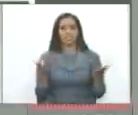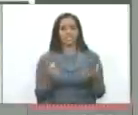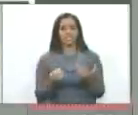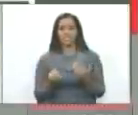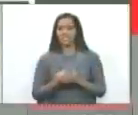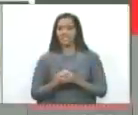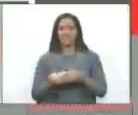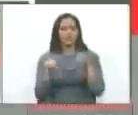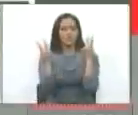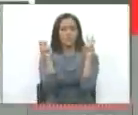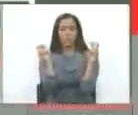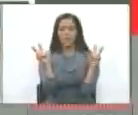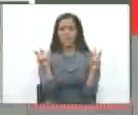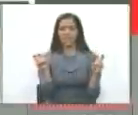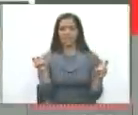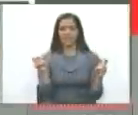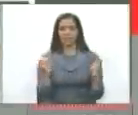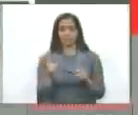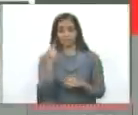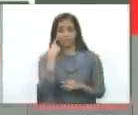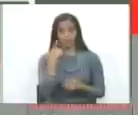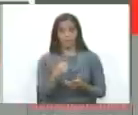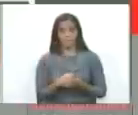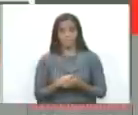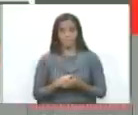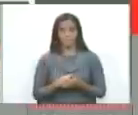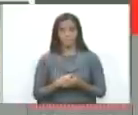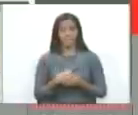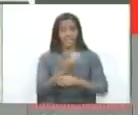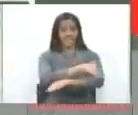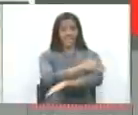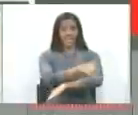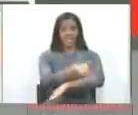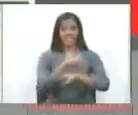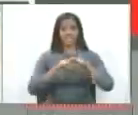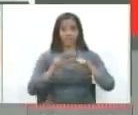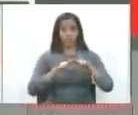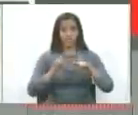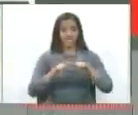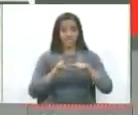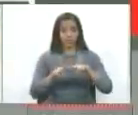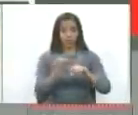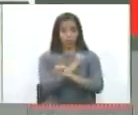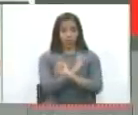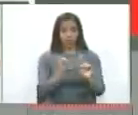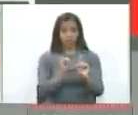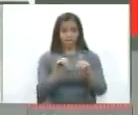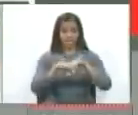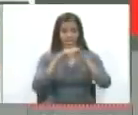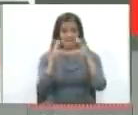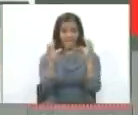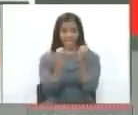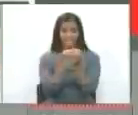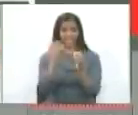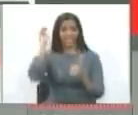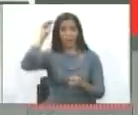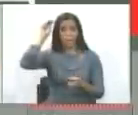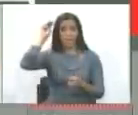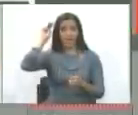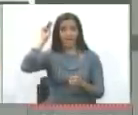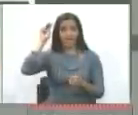moderna. Correcto. Mire, en la calle los niños salen de clase y los maestros